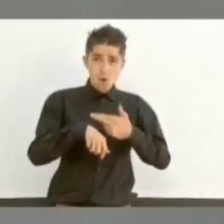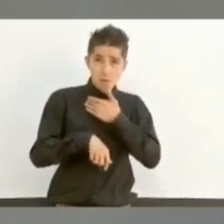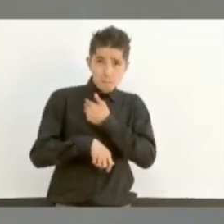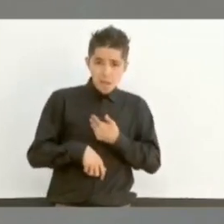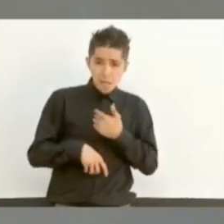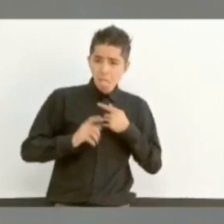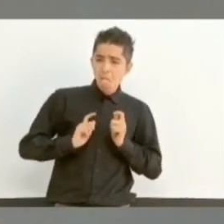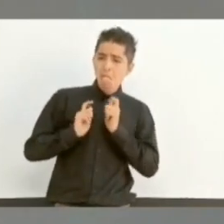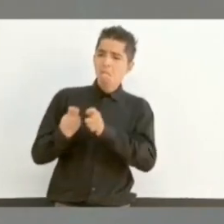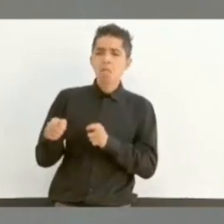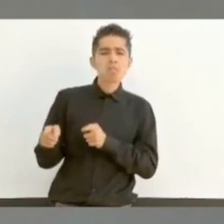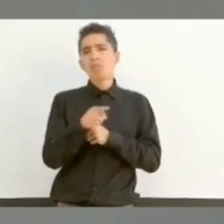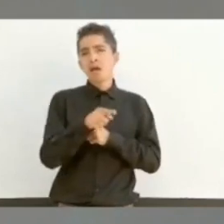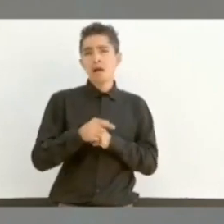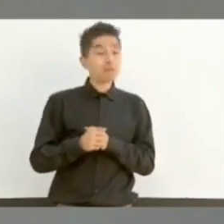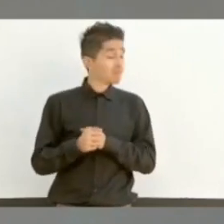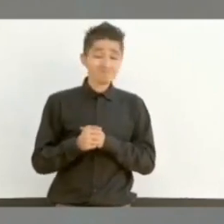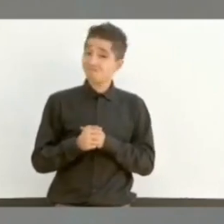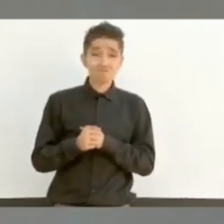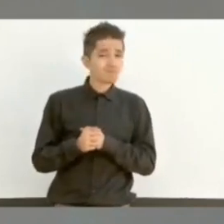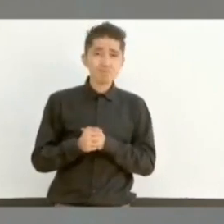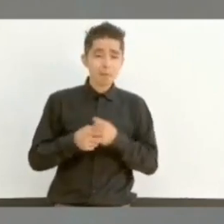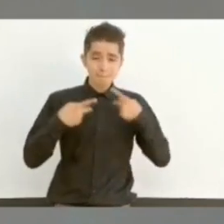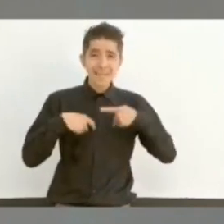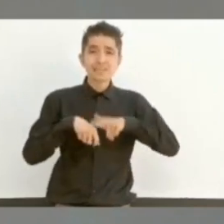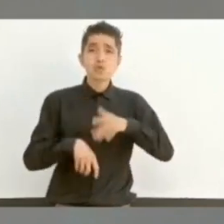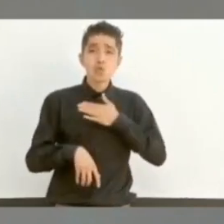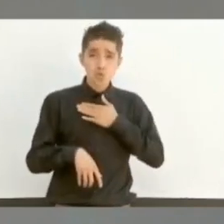responsabilidad, se asume de manera directa.